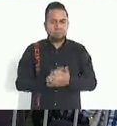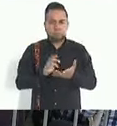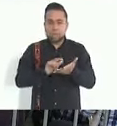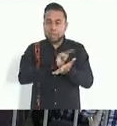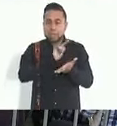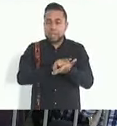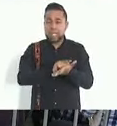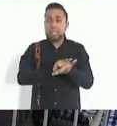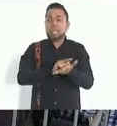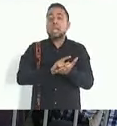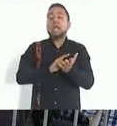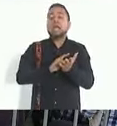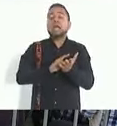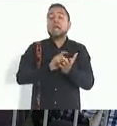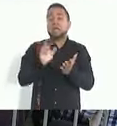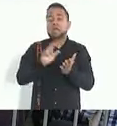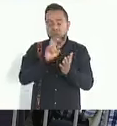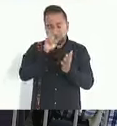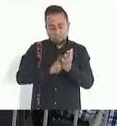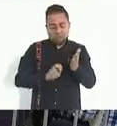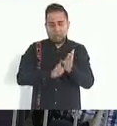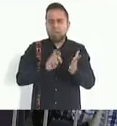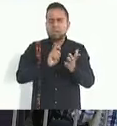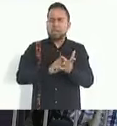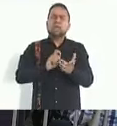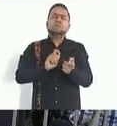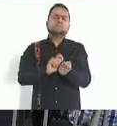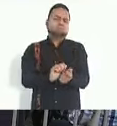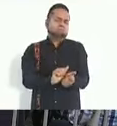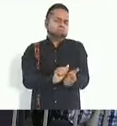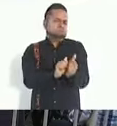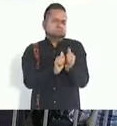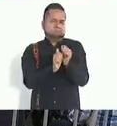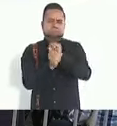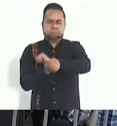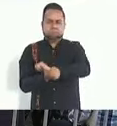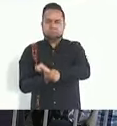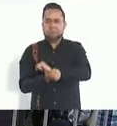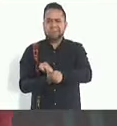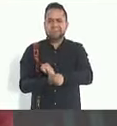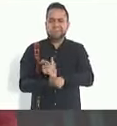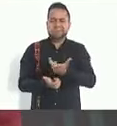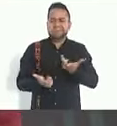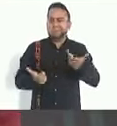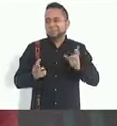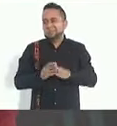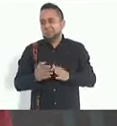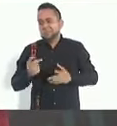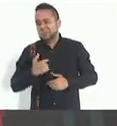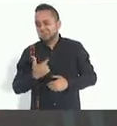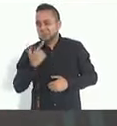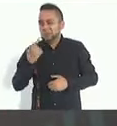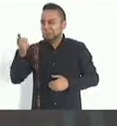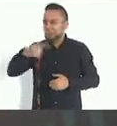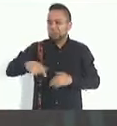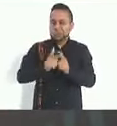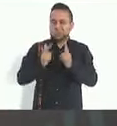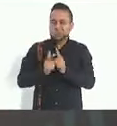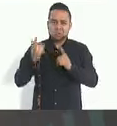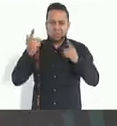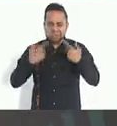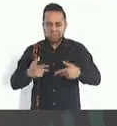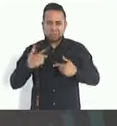significaban toda una transformación. En vez de decir, está muy fuerte el